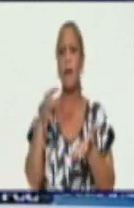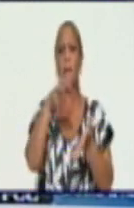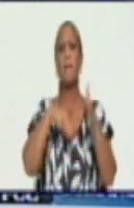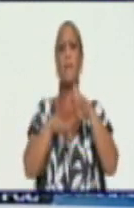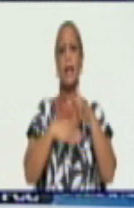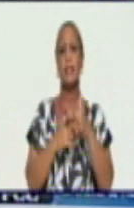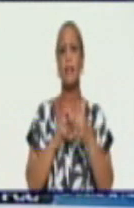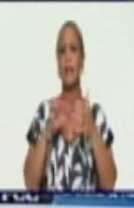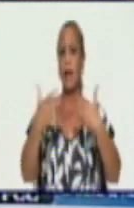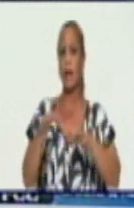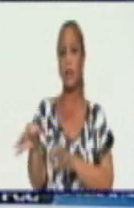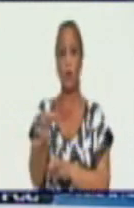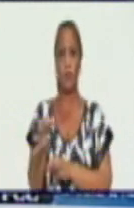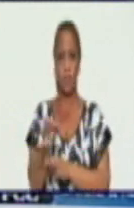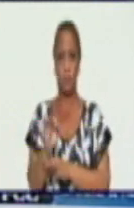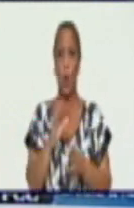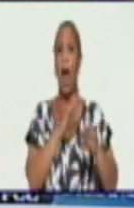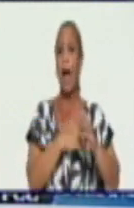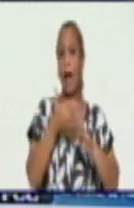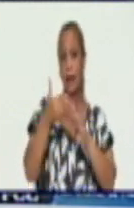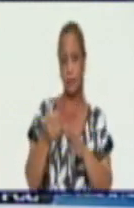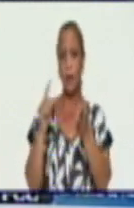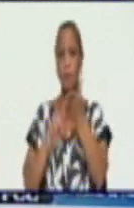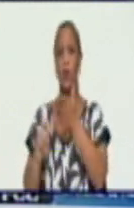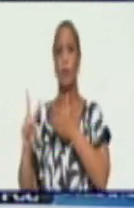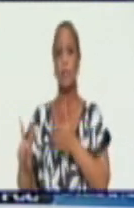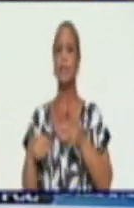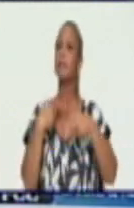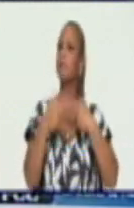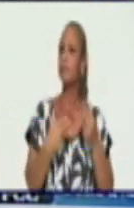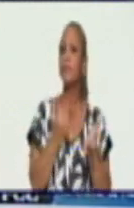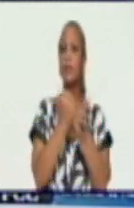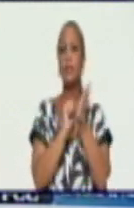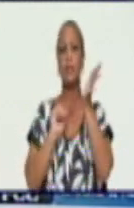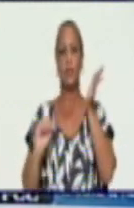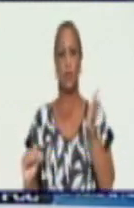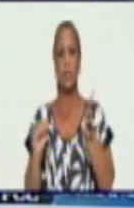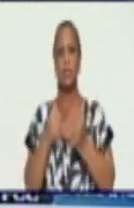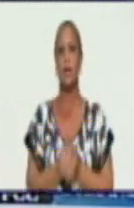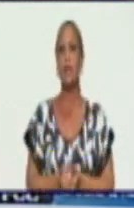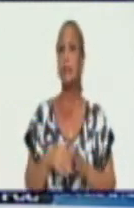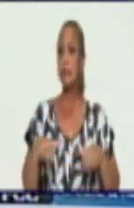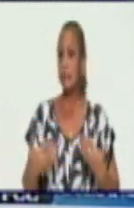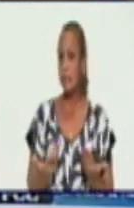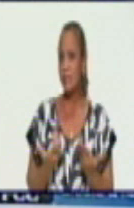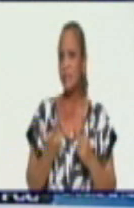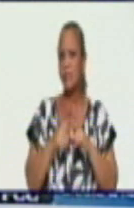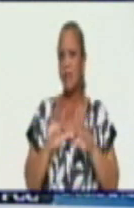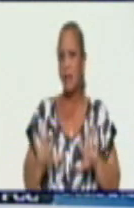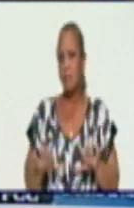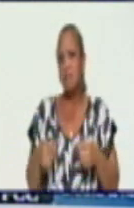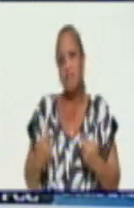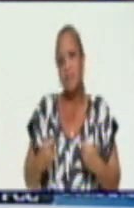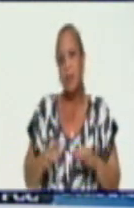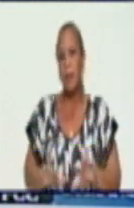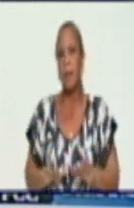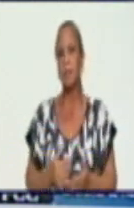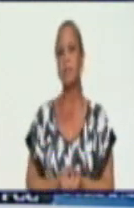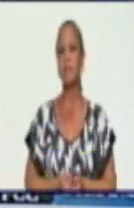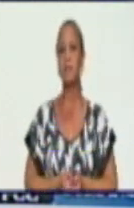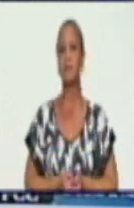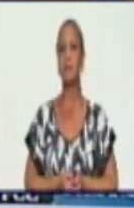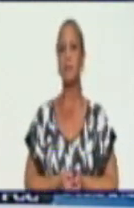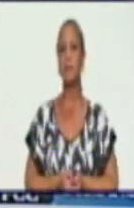hasta la provincia y se concertará que se autoriza y que tiene que esperar la